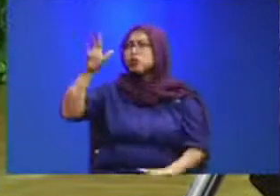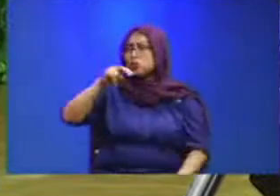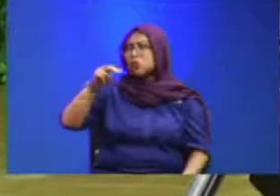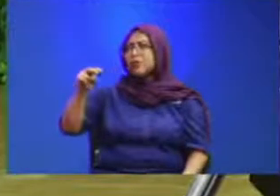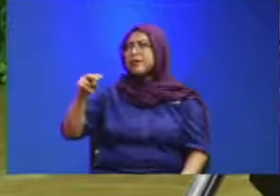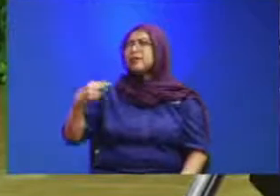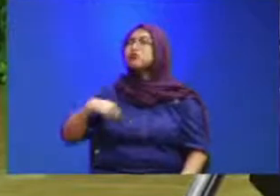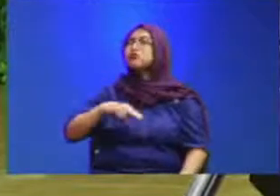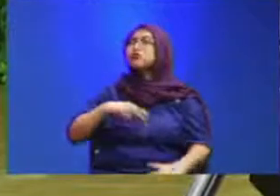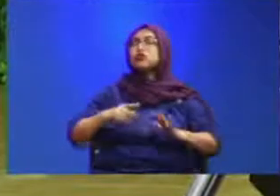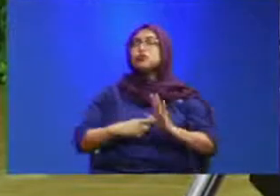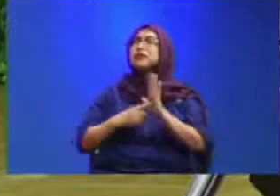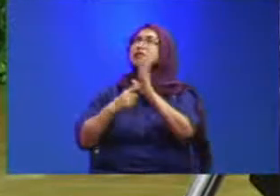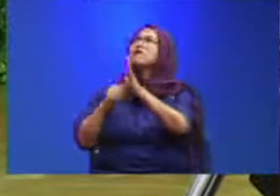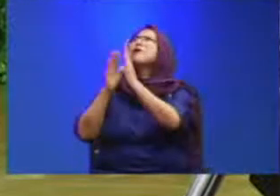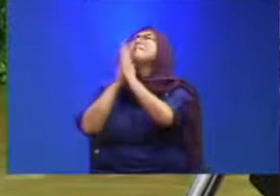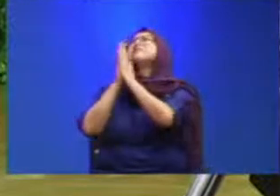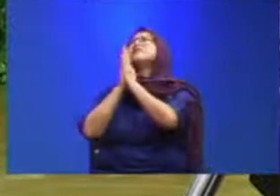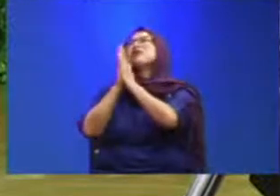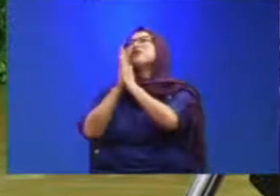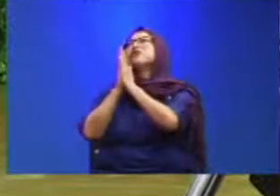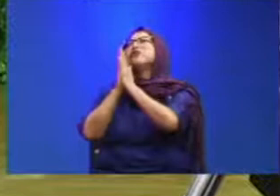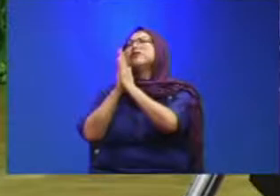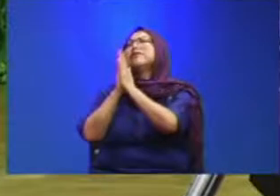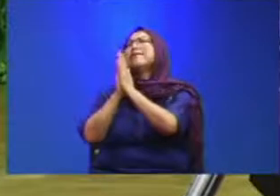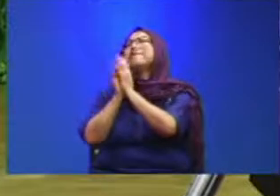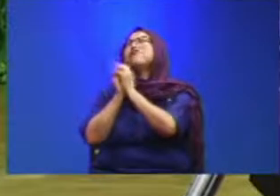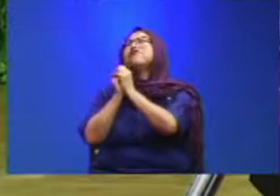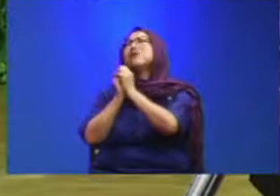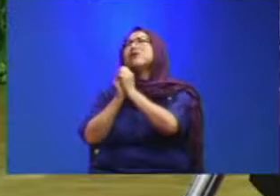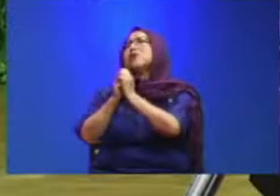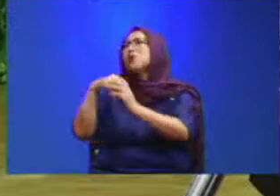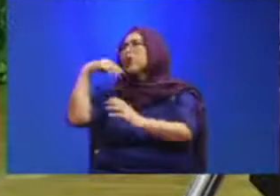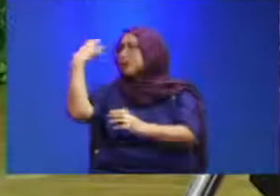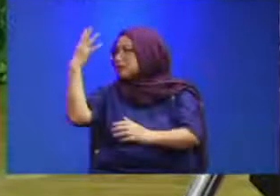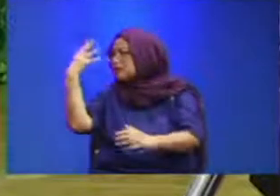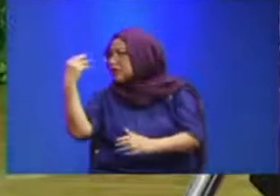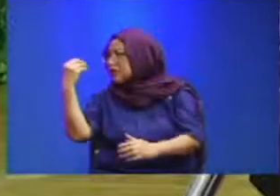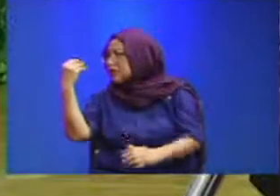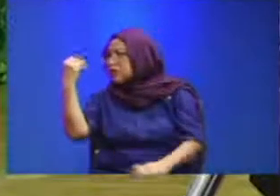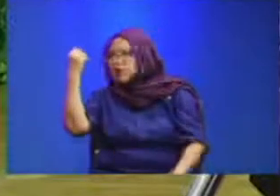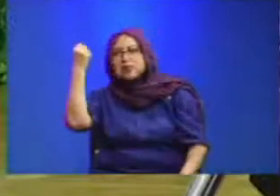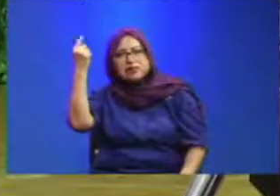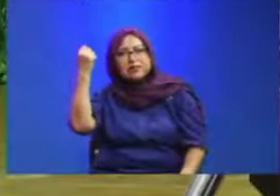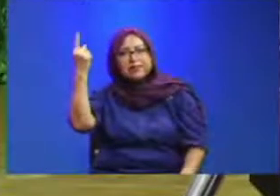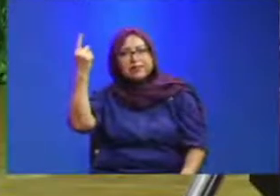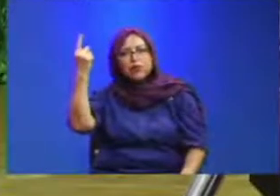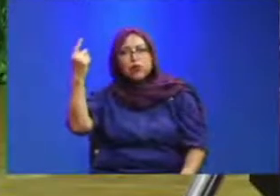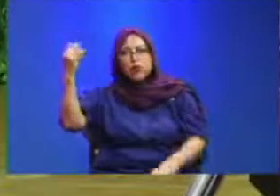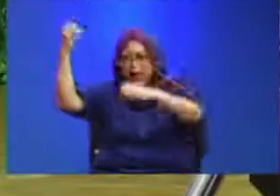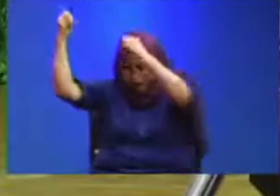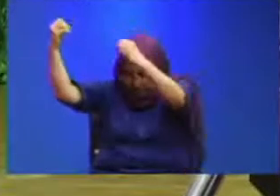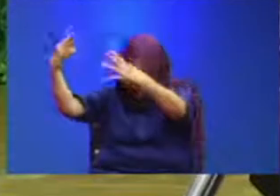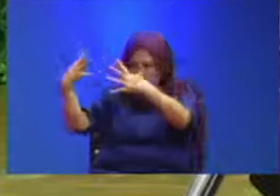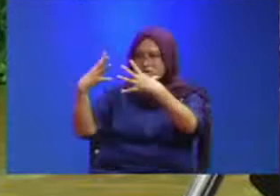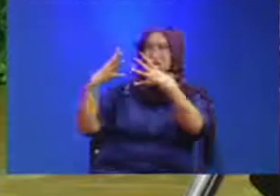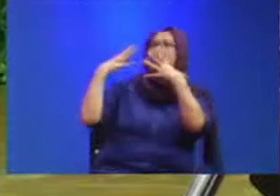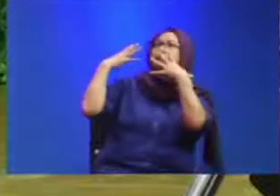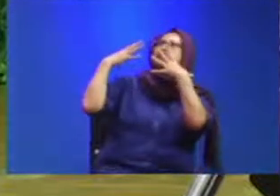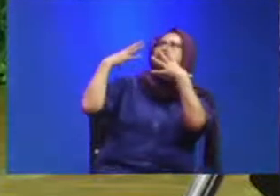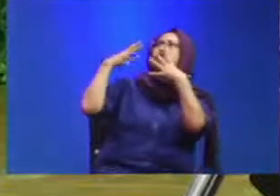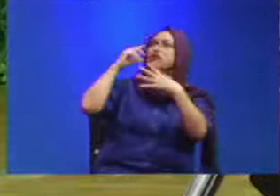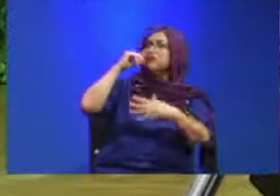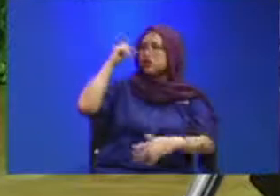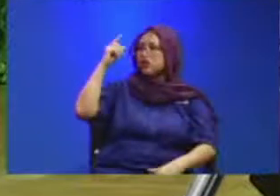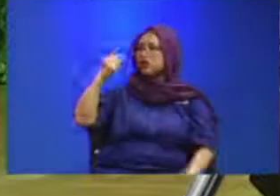nos presentamos suplicando que nos des un espíritu de entendimiento una revelación que podamos